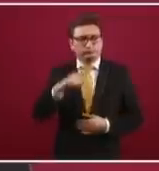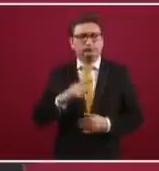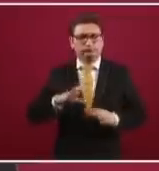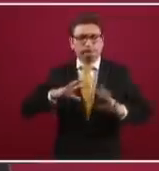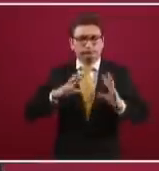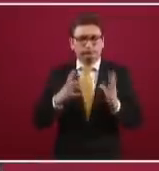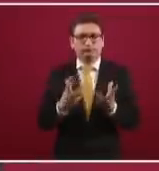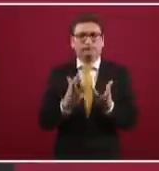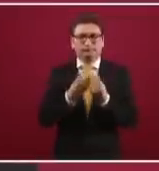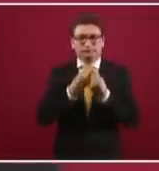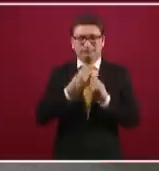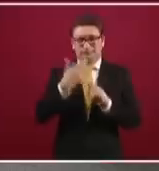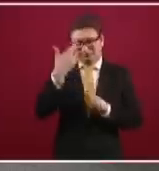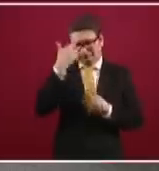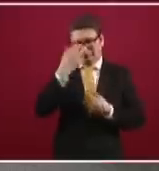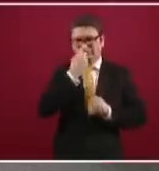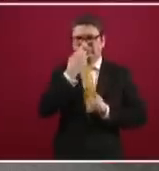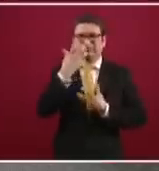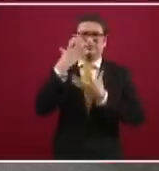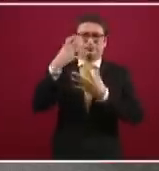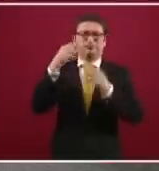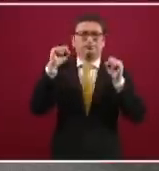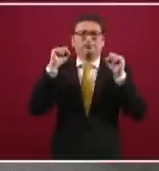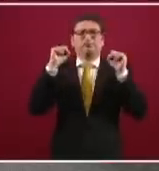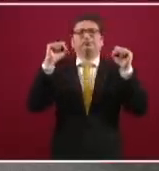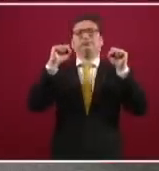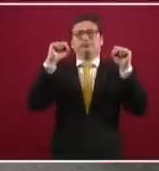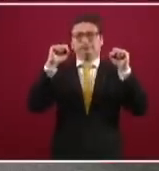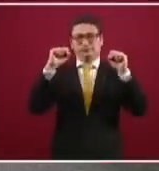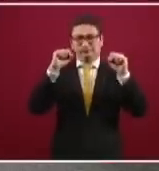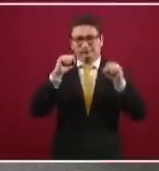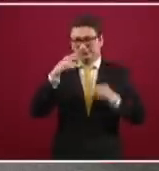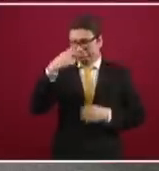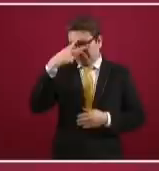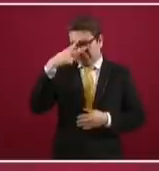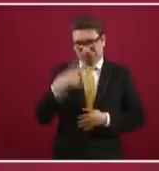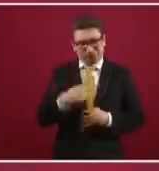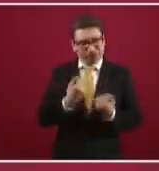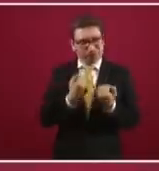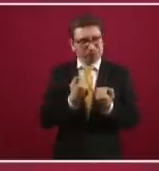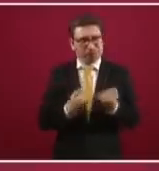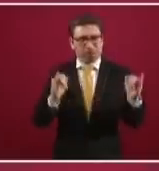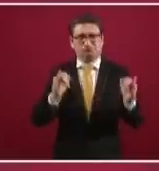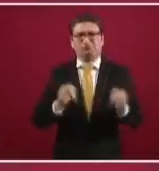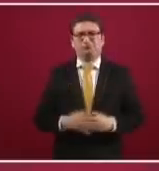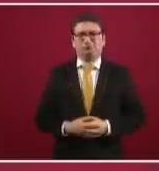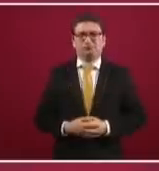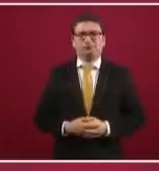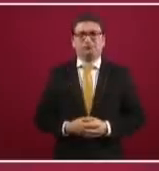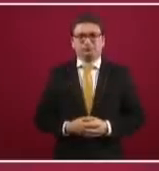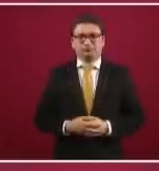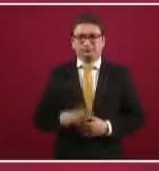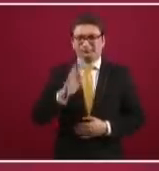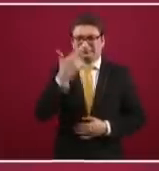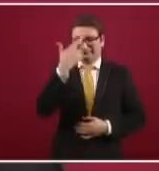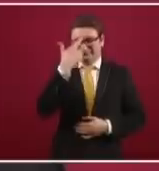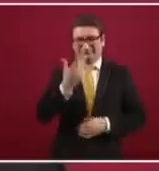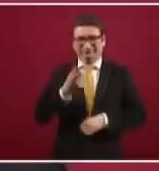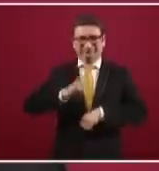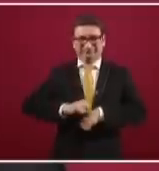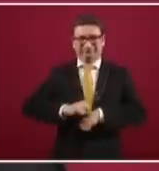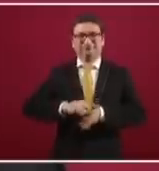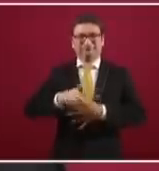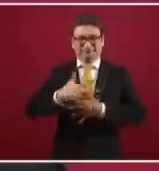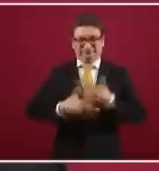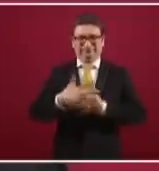juntos: ¡viva la independencia de México! El día 15, el